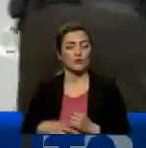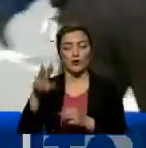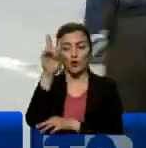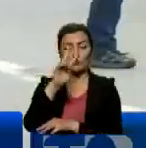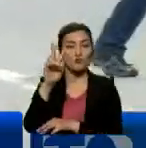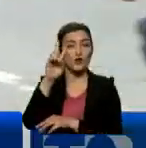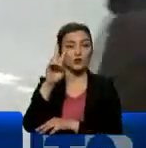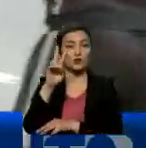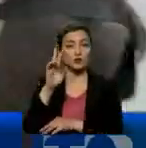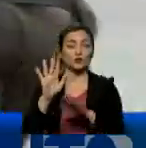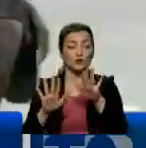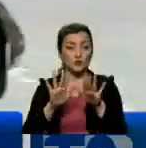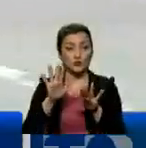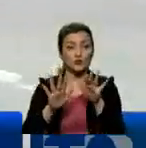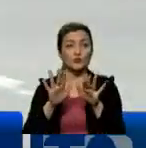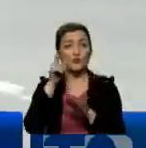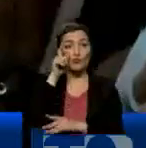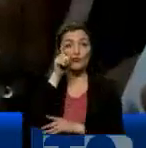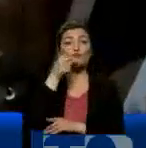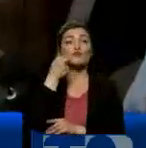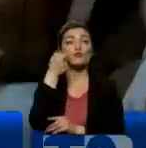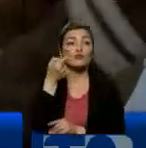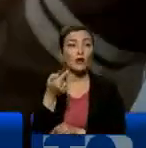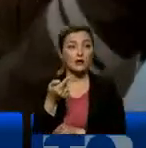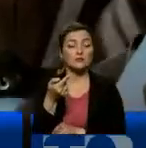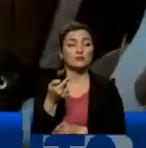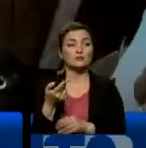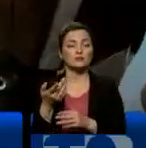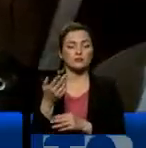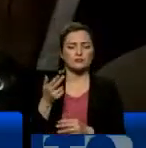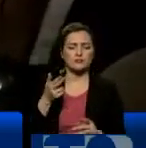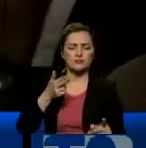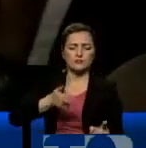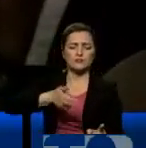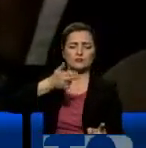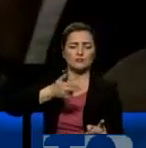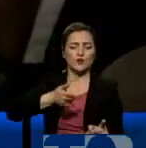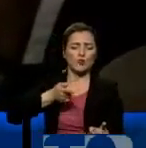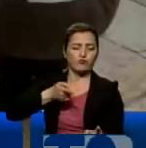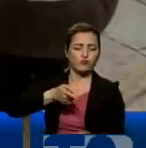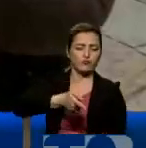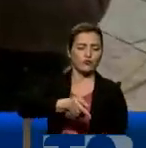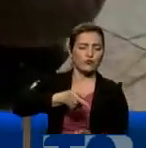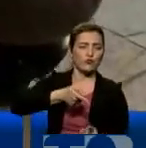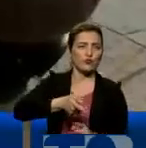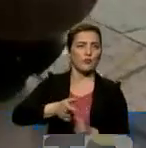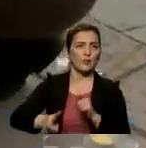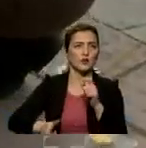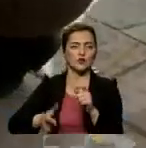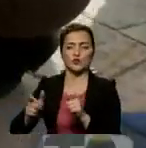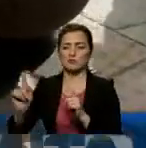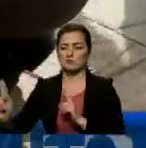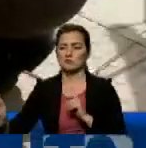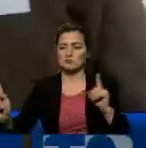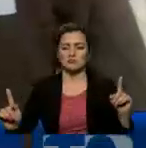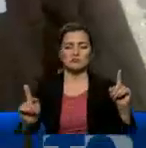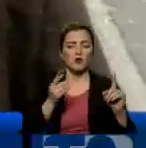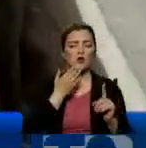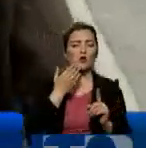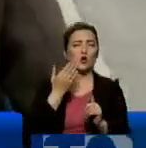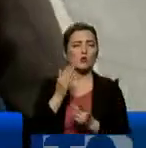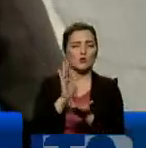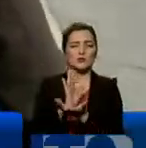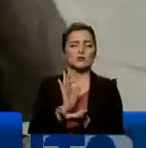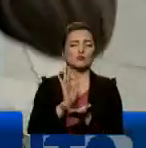viernes se precisó, según el fiscal del caso, la dirección de los disparos y los movimientos de cada uno de los personajes que